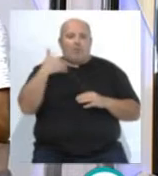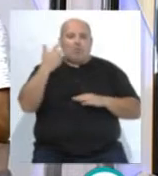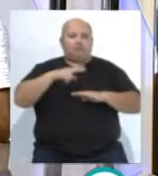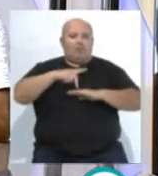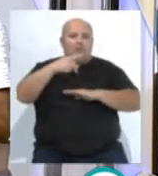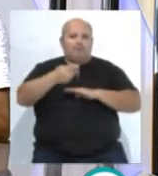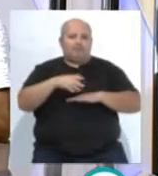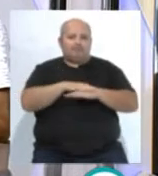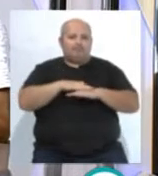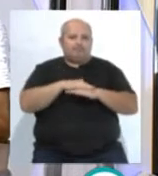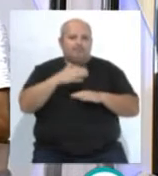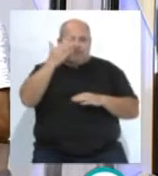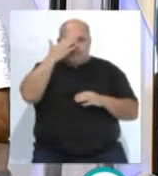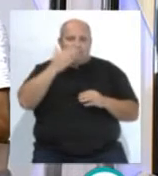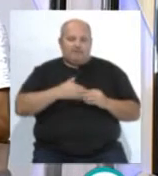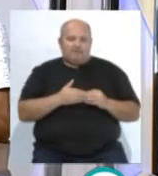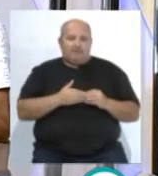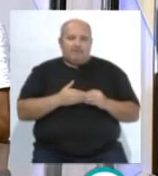y impide que remate de cabeza bien